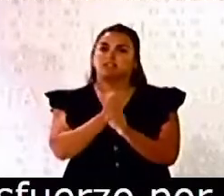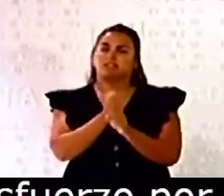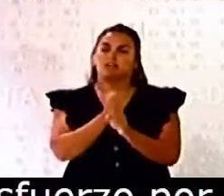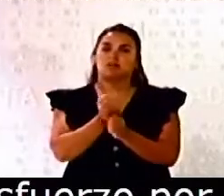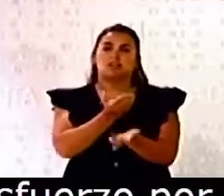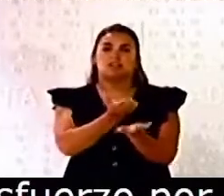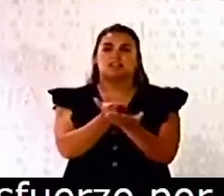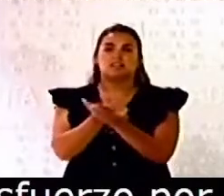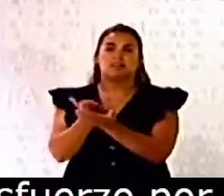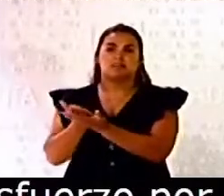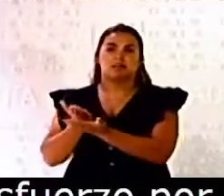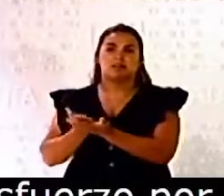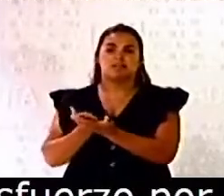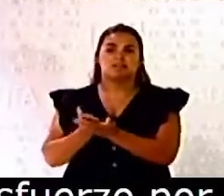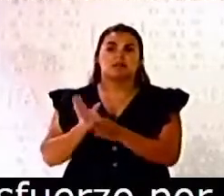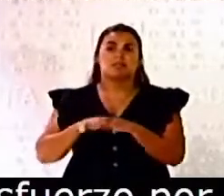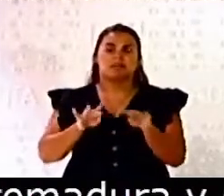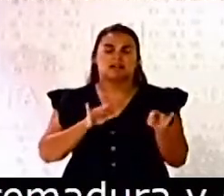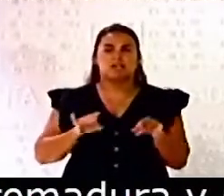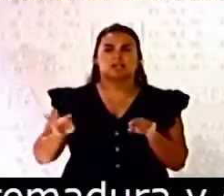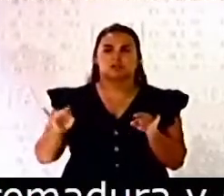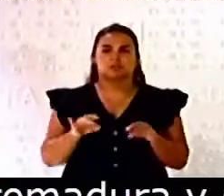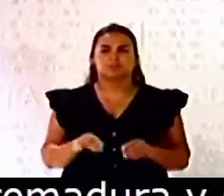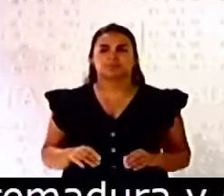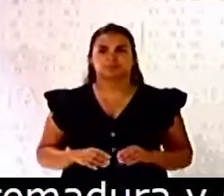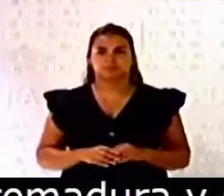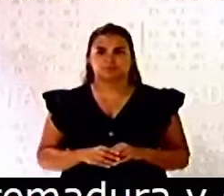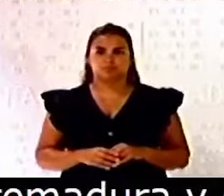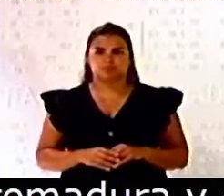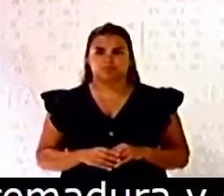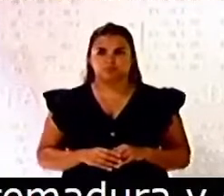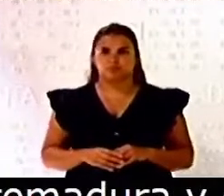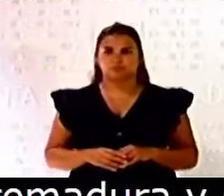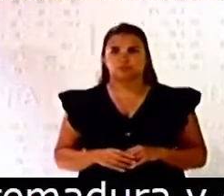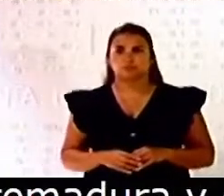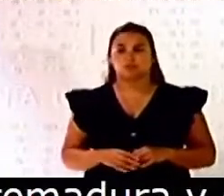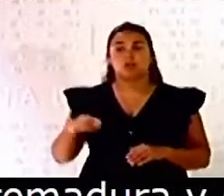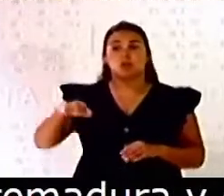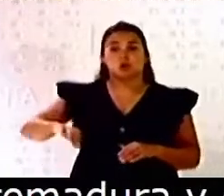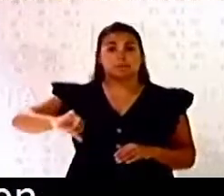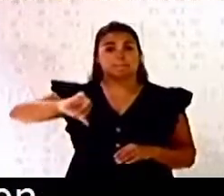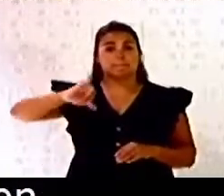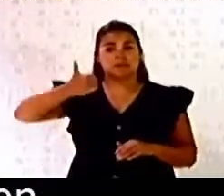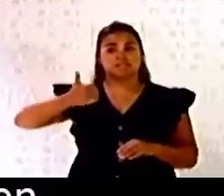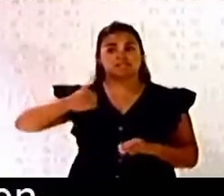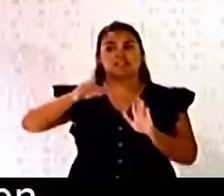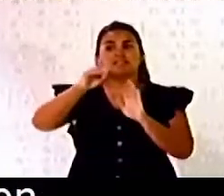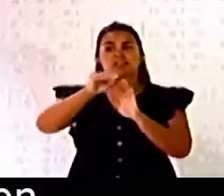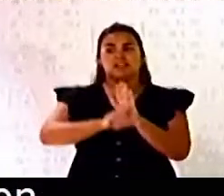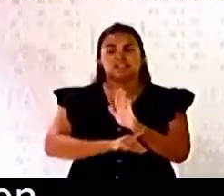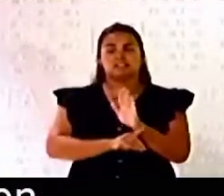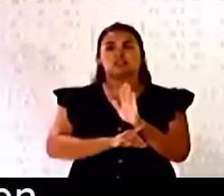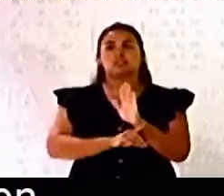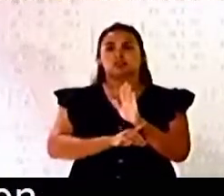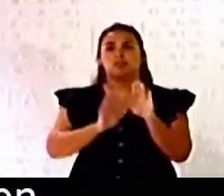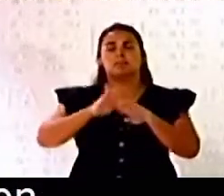demanda de nuestra región. Hemos aprobado hoy el decreto de estatuto del voluntariado en